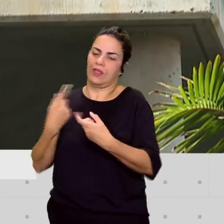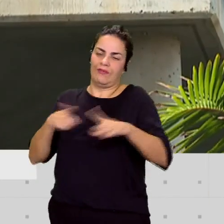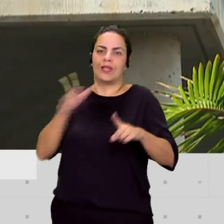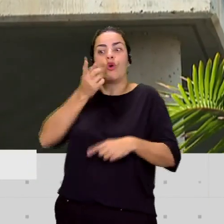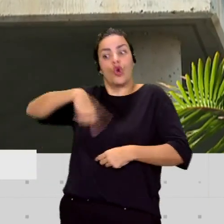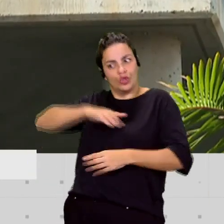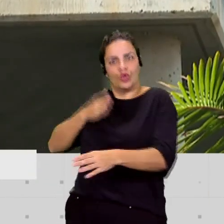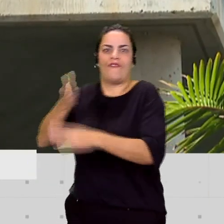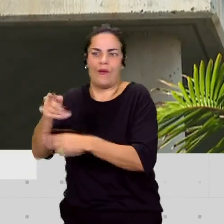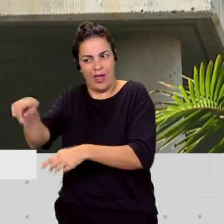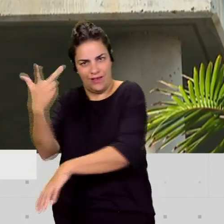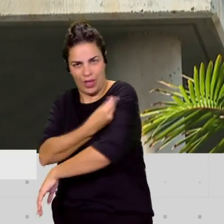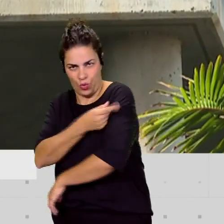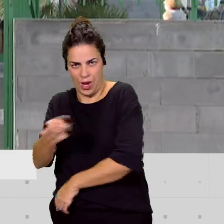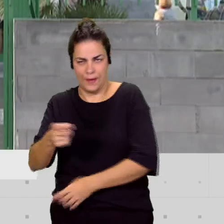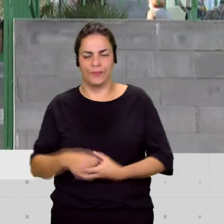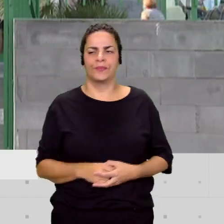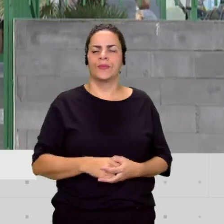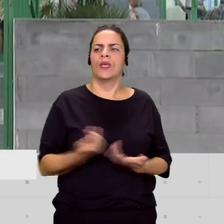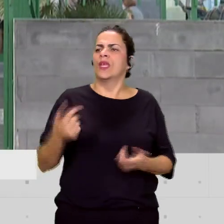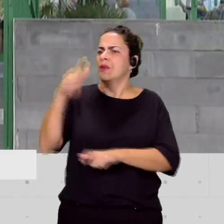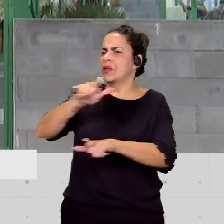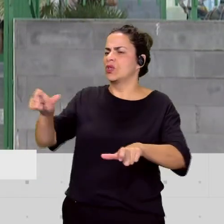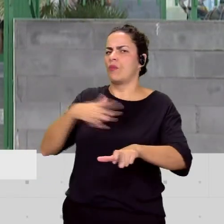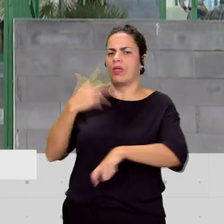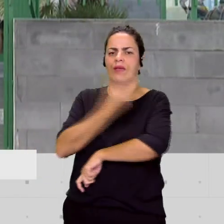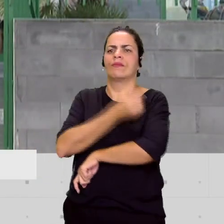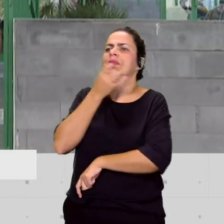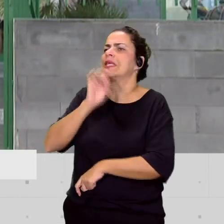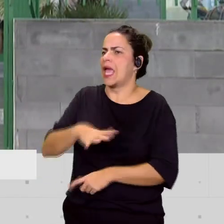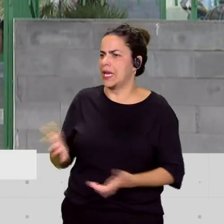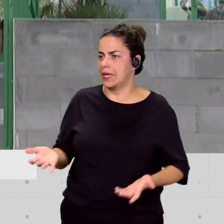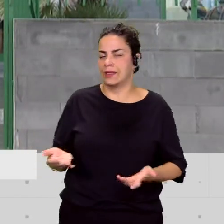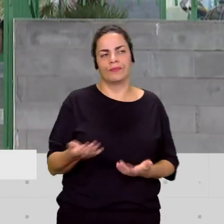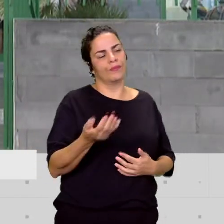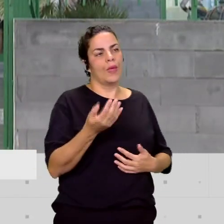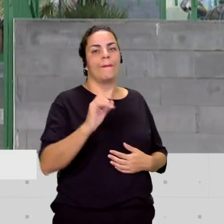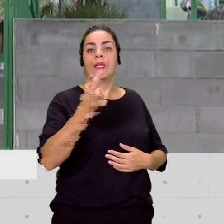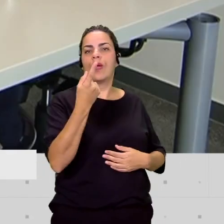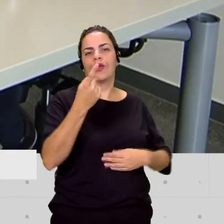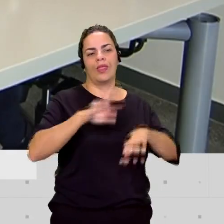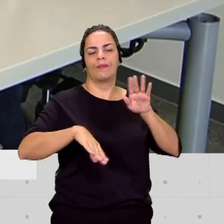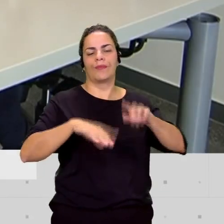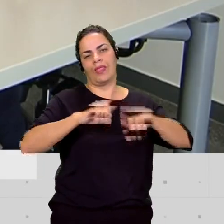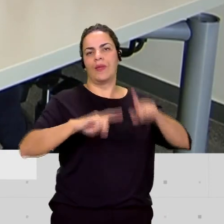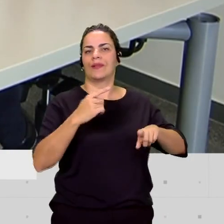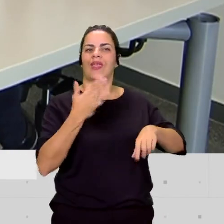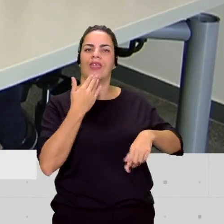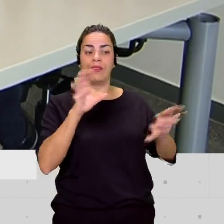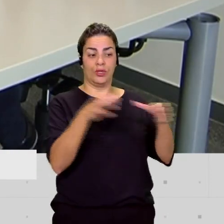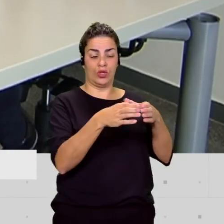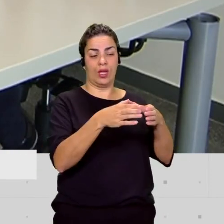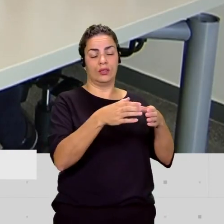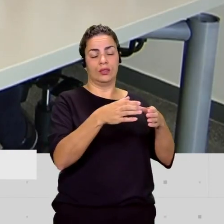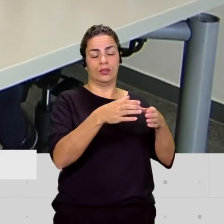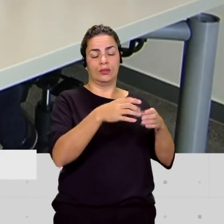lugar. ¿Quiénes son las personas que pueden vacunarse, acceder a esas dosis? En primer lugar, por edad. La gente mayor de 60 años